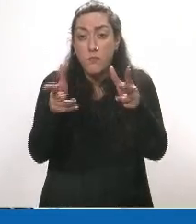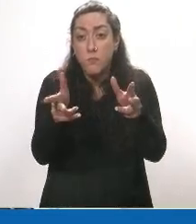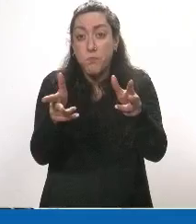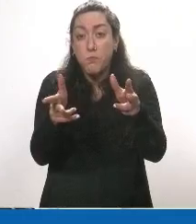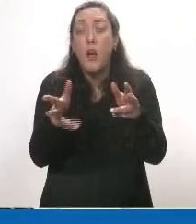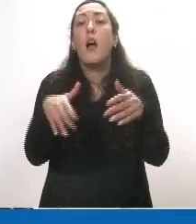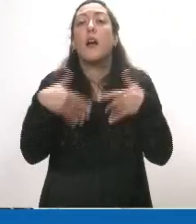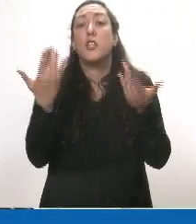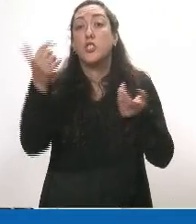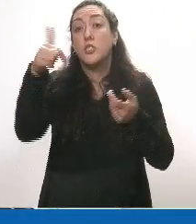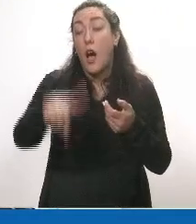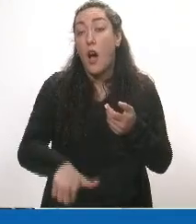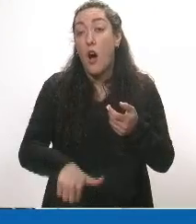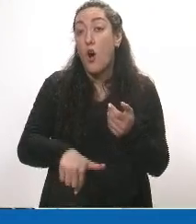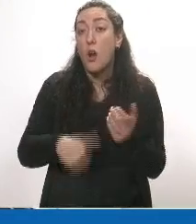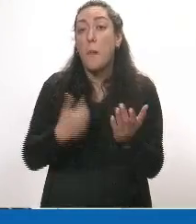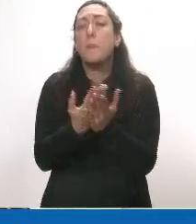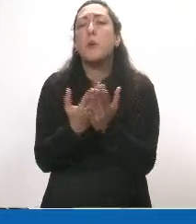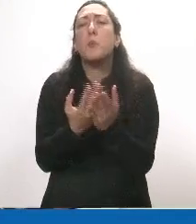propongo,